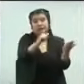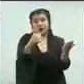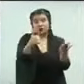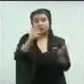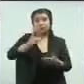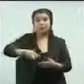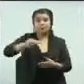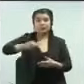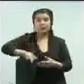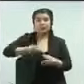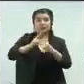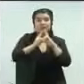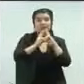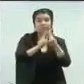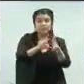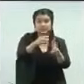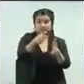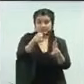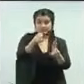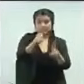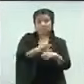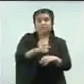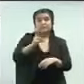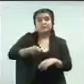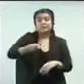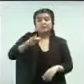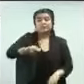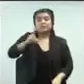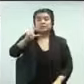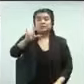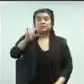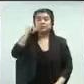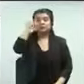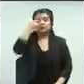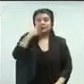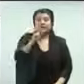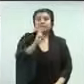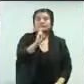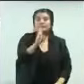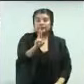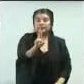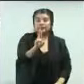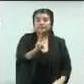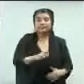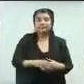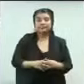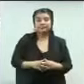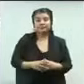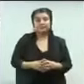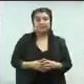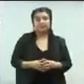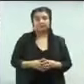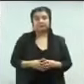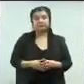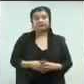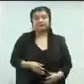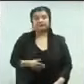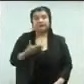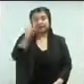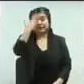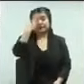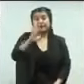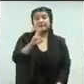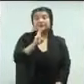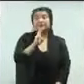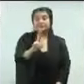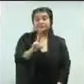pero guarde la respuesta de la pregunta del diputado Contreras para poder responderla apropiadamente. O se la responde mañana, que tiene